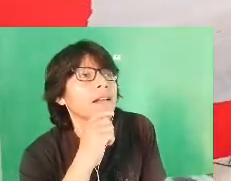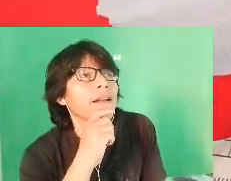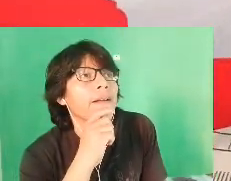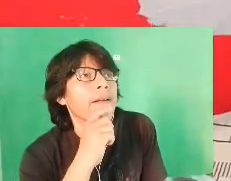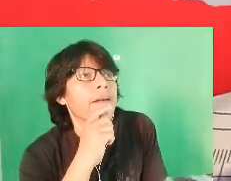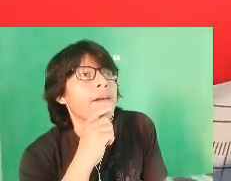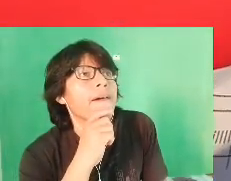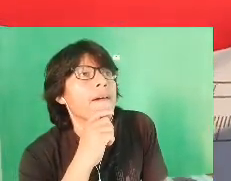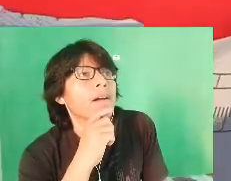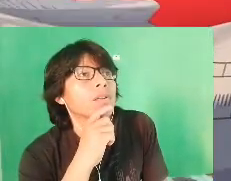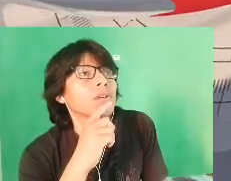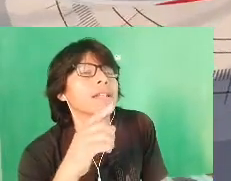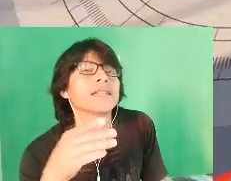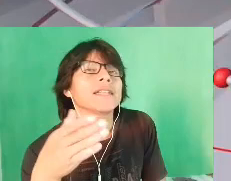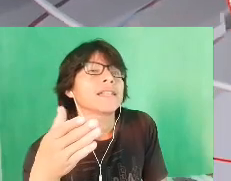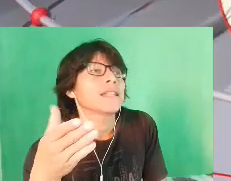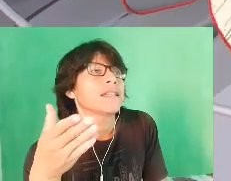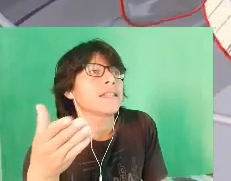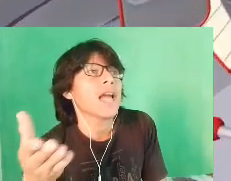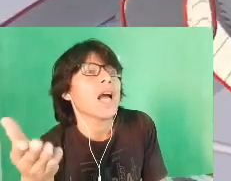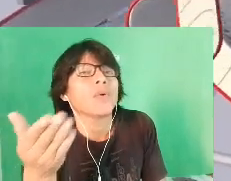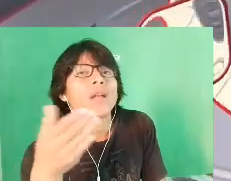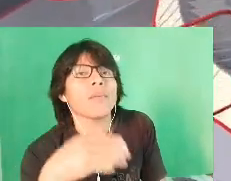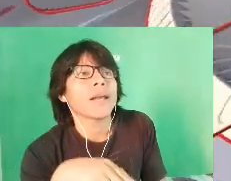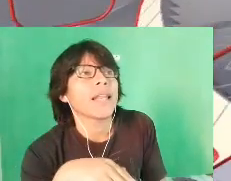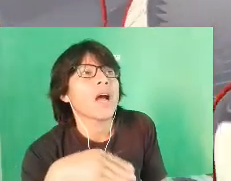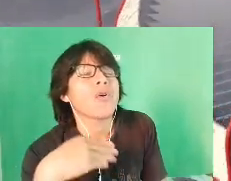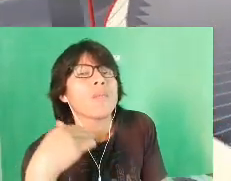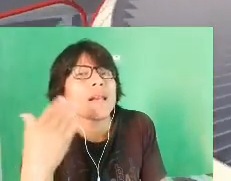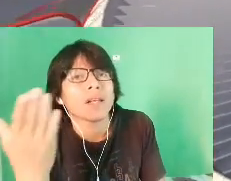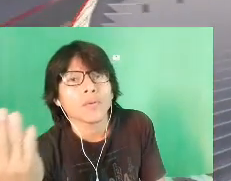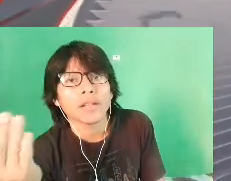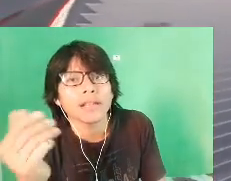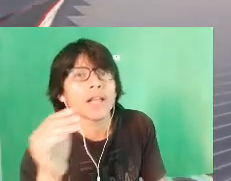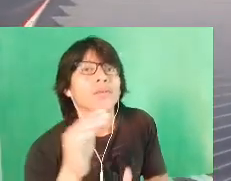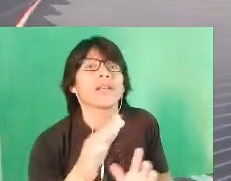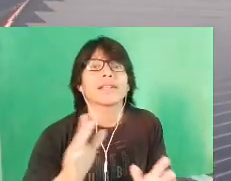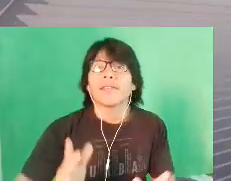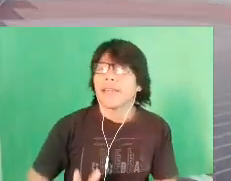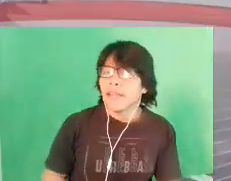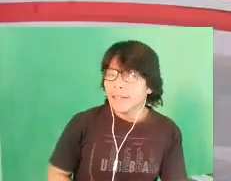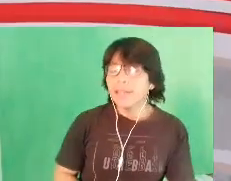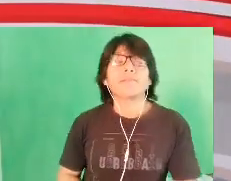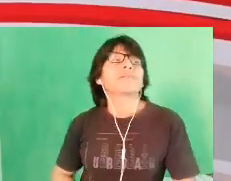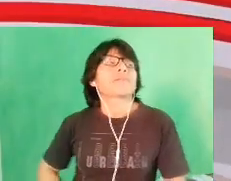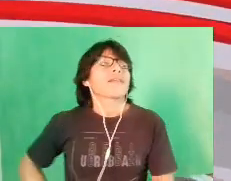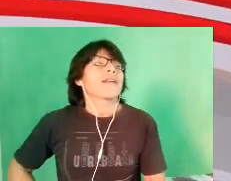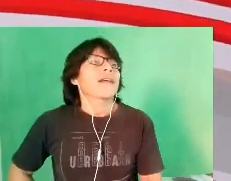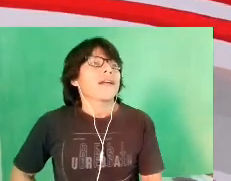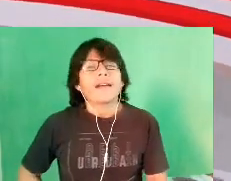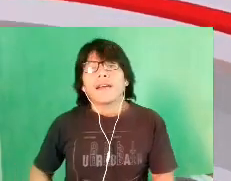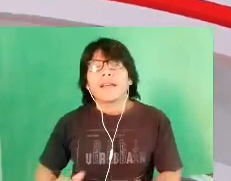presidencial. No sé si sea una buena o mala noticia, no les sabía decir.